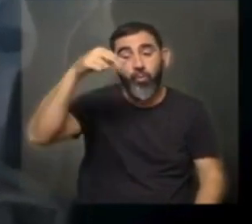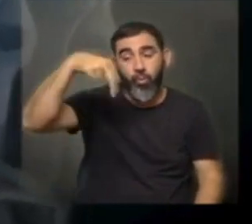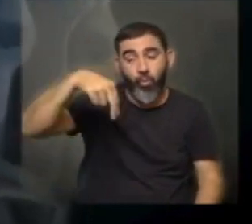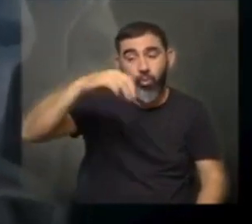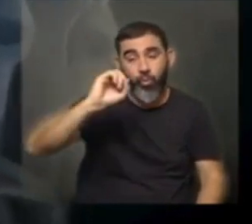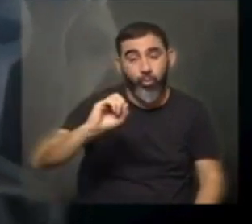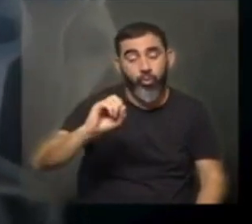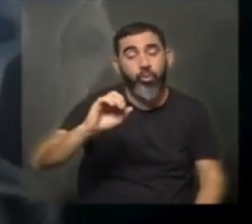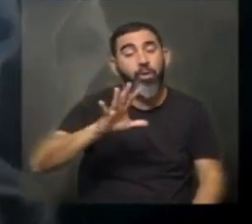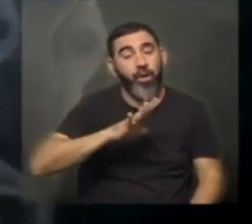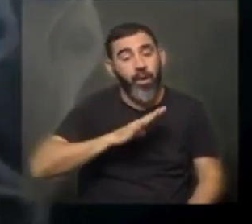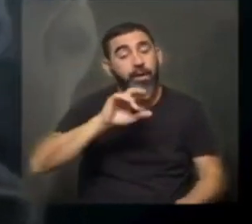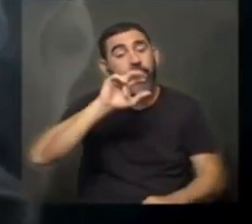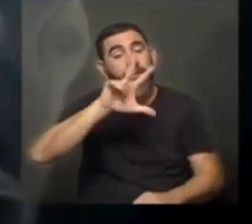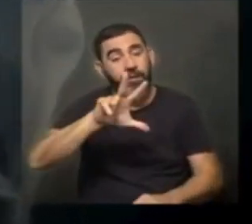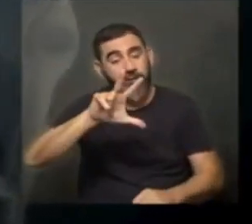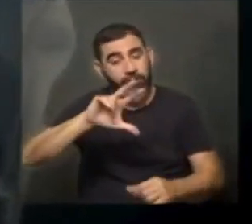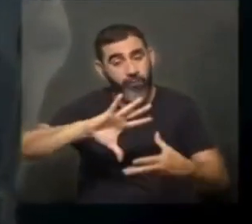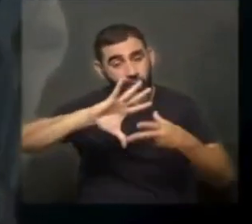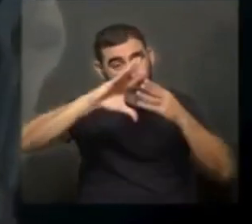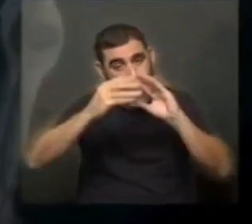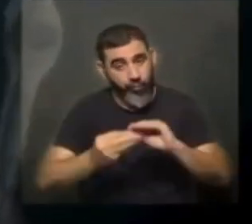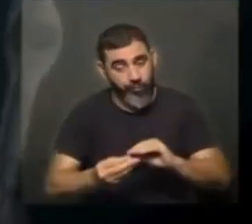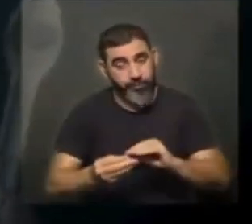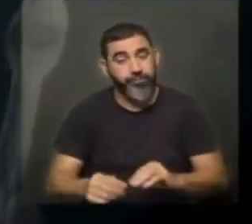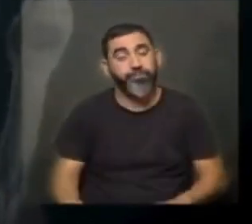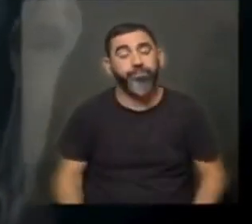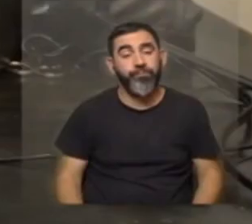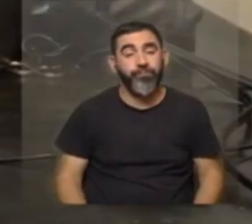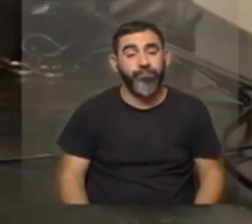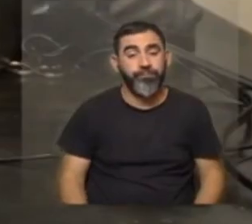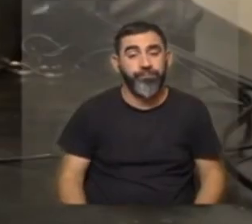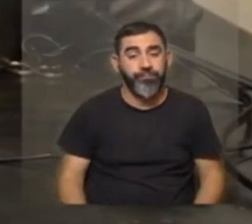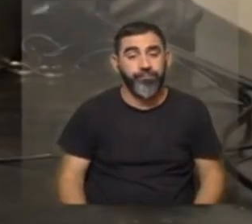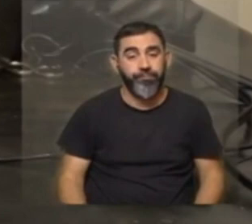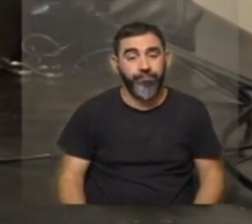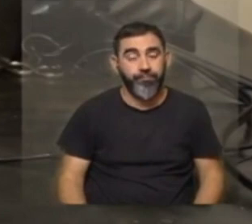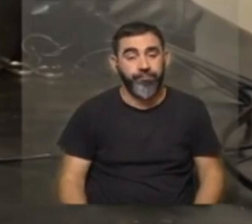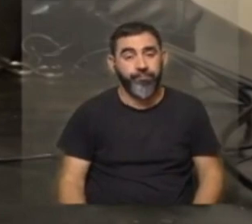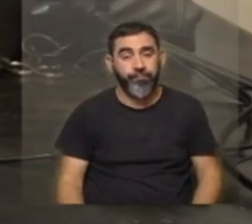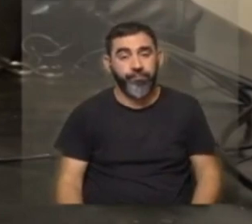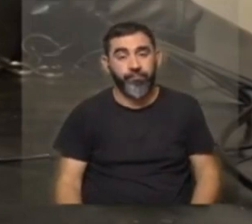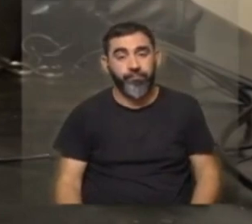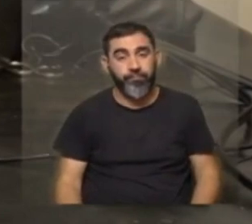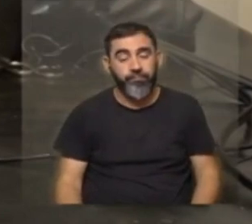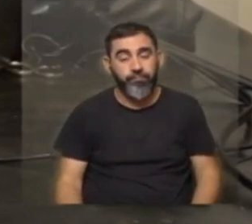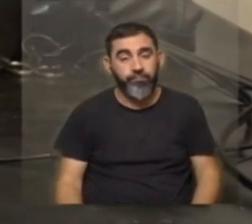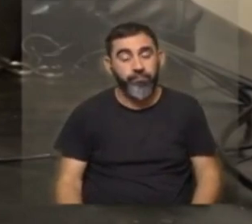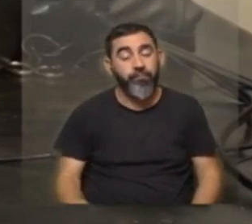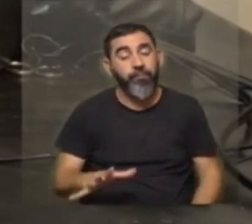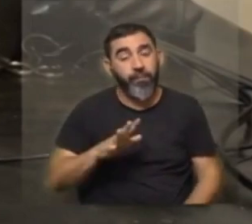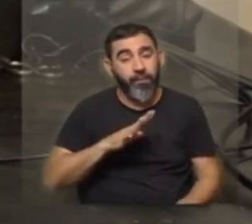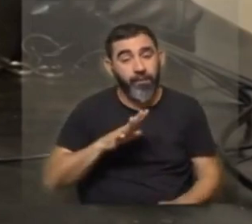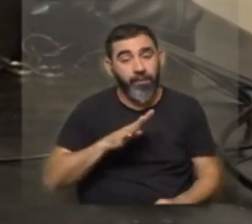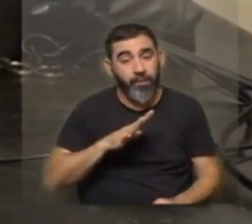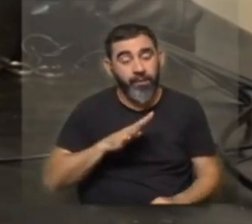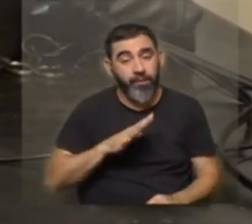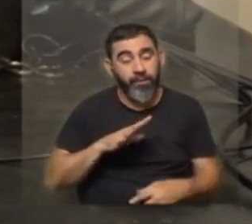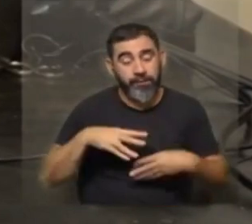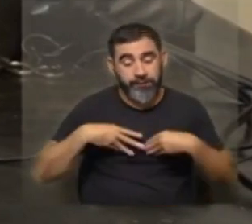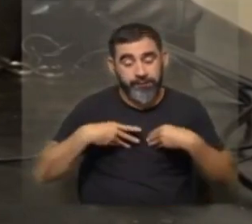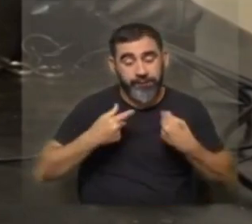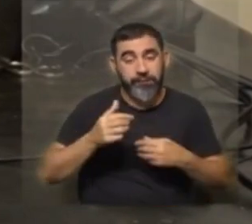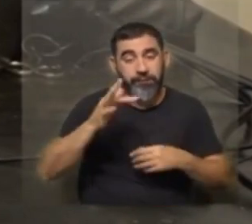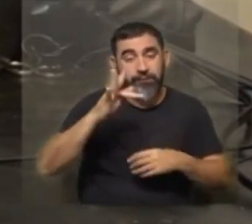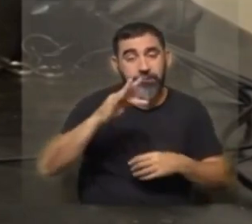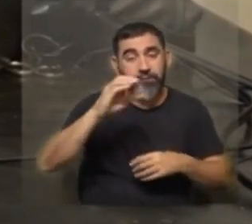hay un solo tipo, hay tres tipos. Y eso se basa en que tienen esas sustancias fotosensibles,